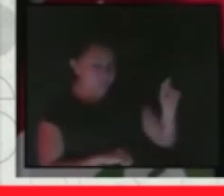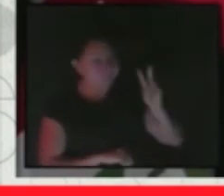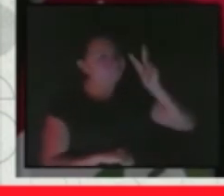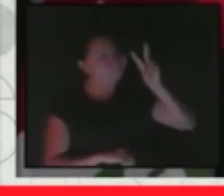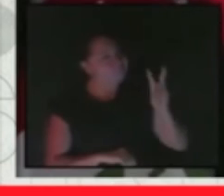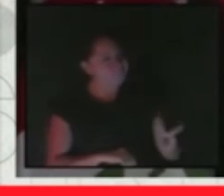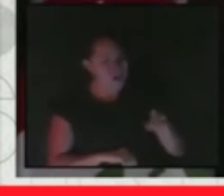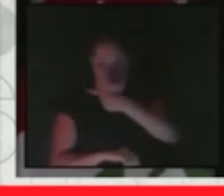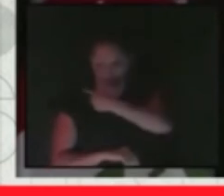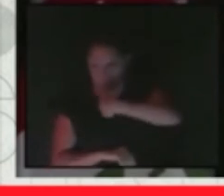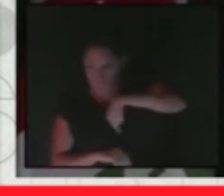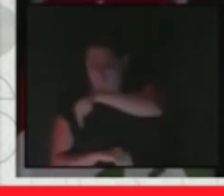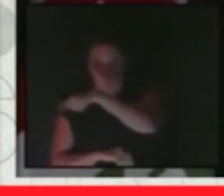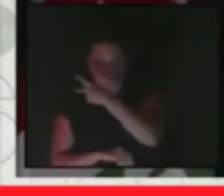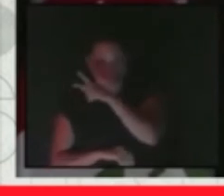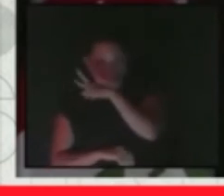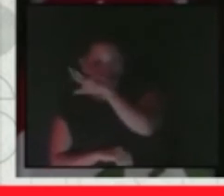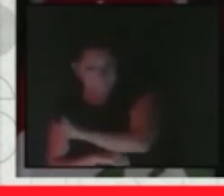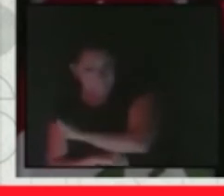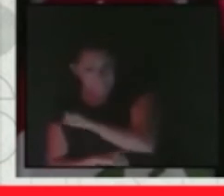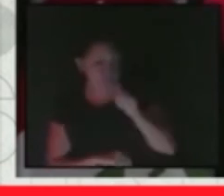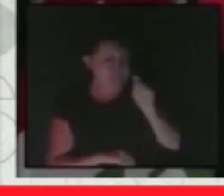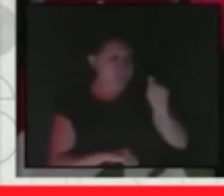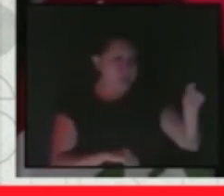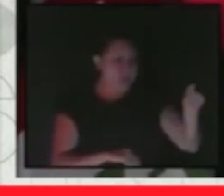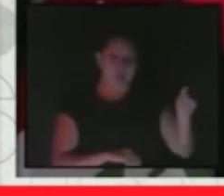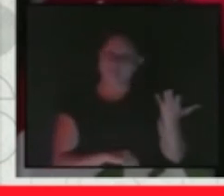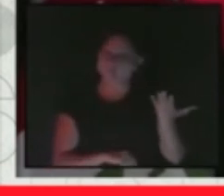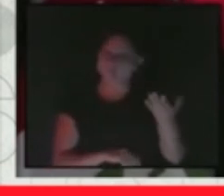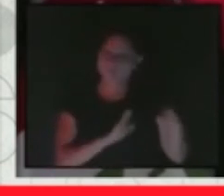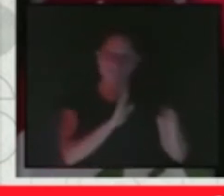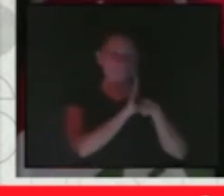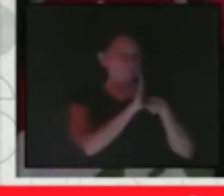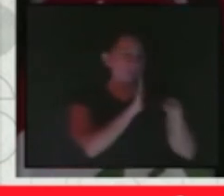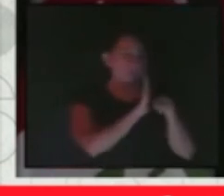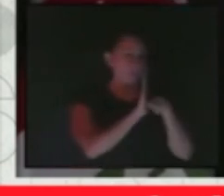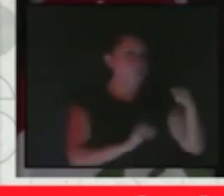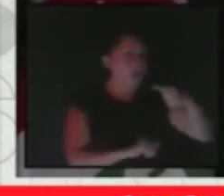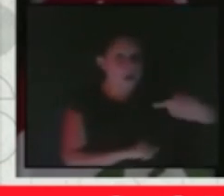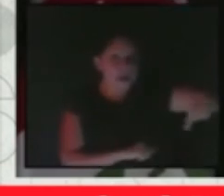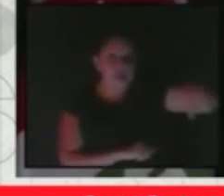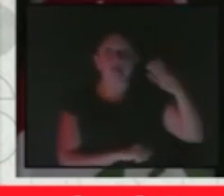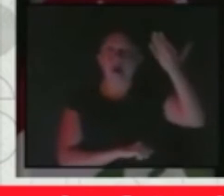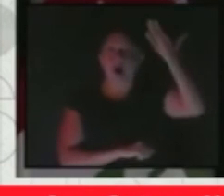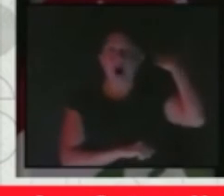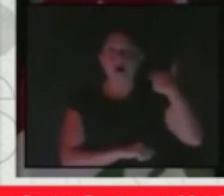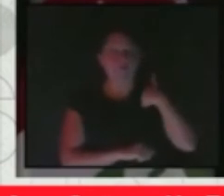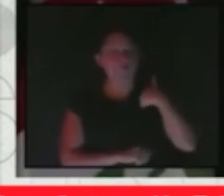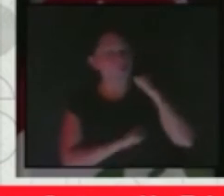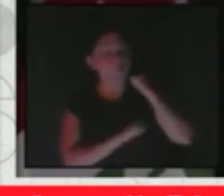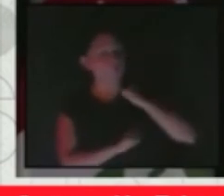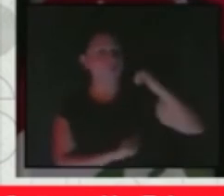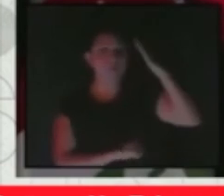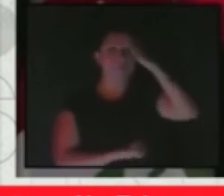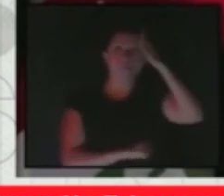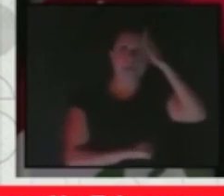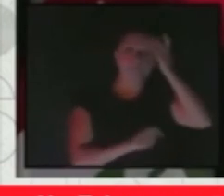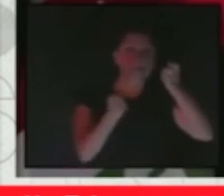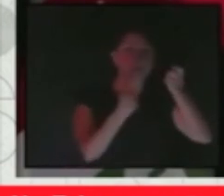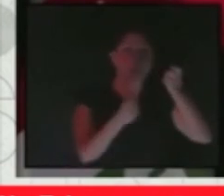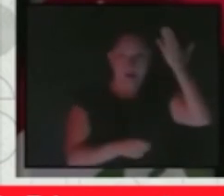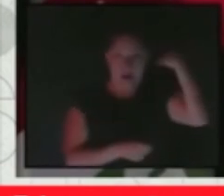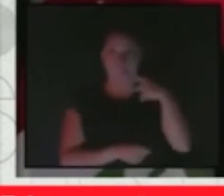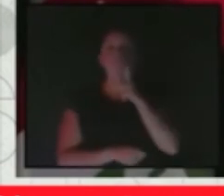para nuestro partido. Ellos estuvieron al frente cuando castigaron al PRI con el Pemex Gate.